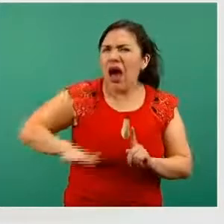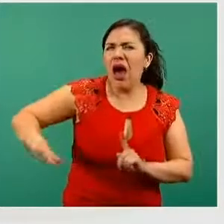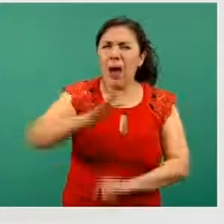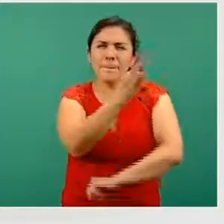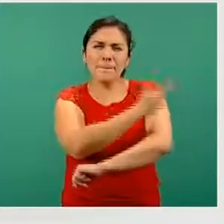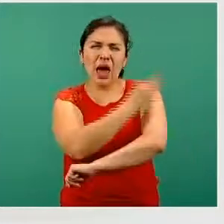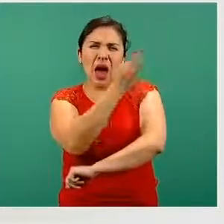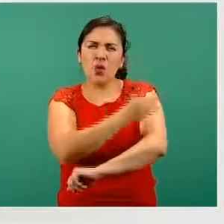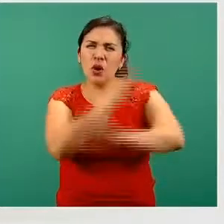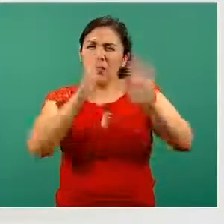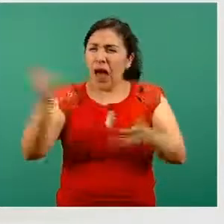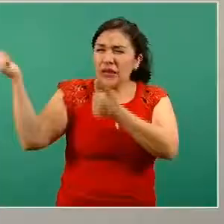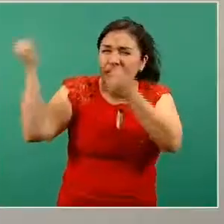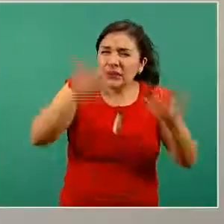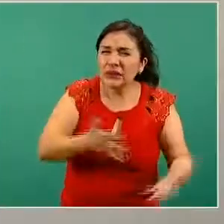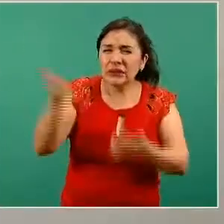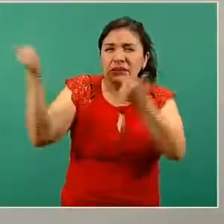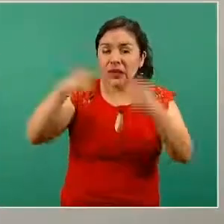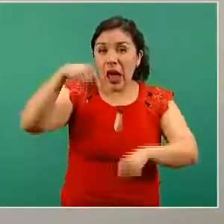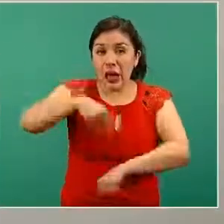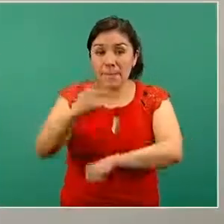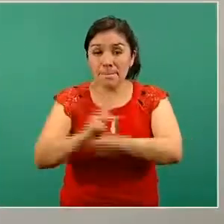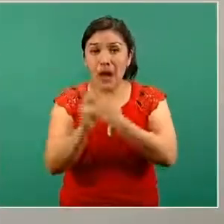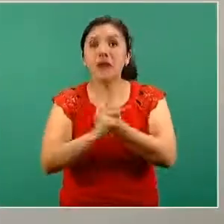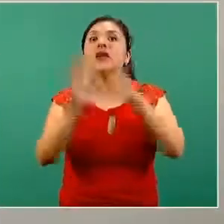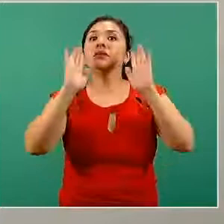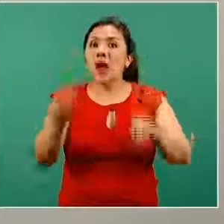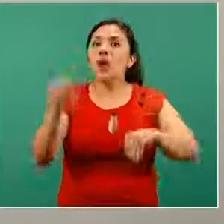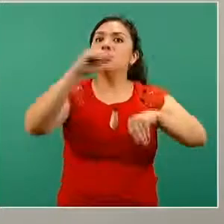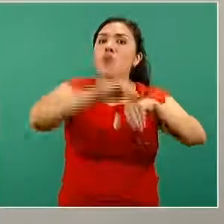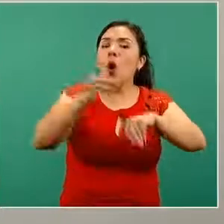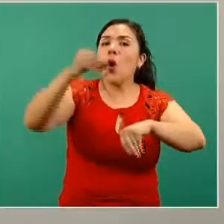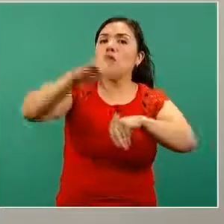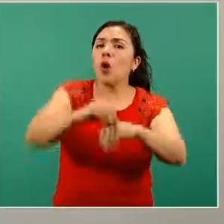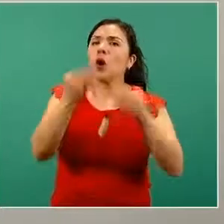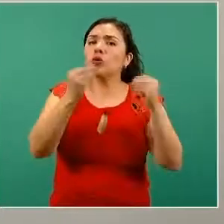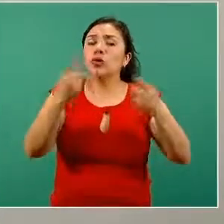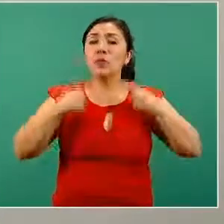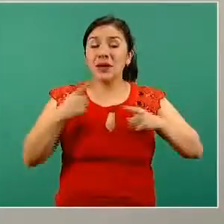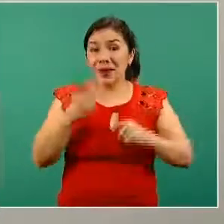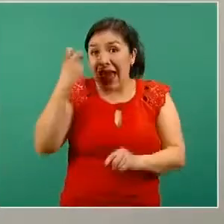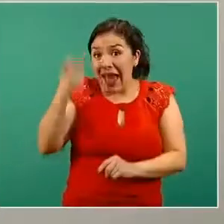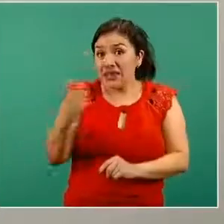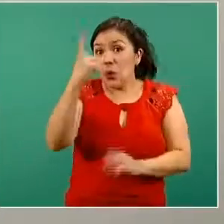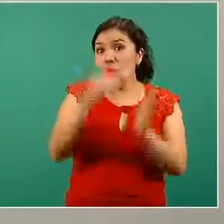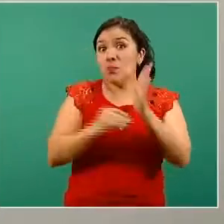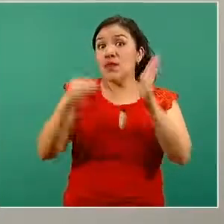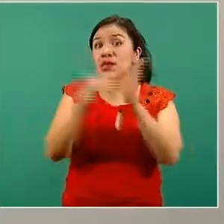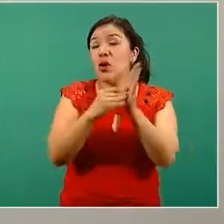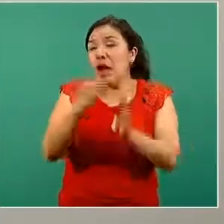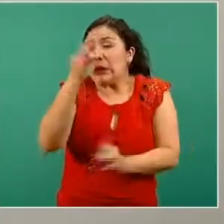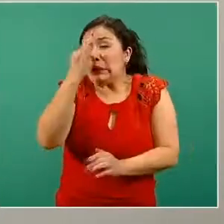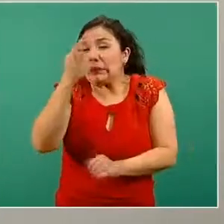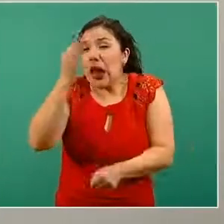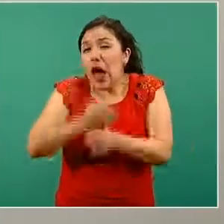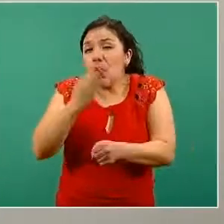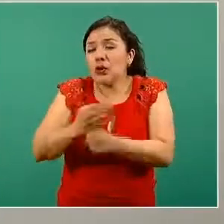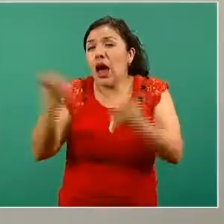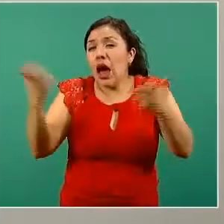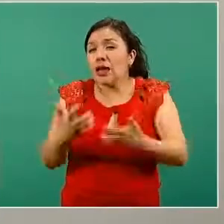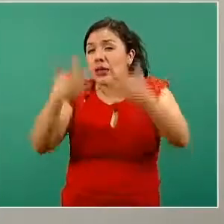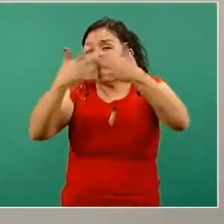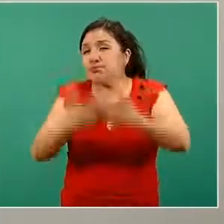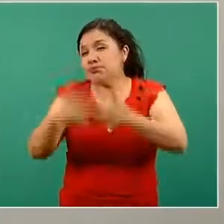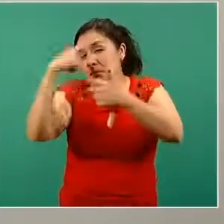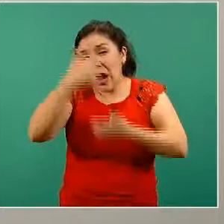dosis que han arribado al país ya se han aplicado. Recordando que 1.000.000 de esas dosis pues apenas están en proceso